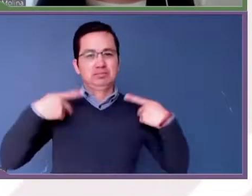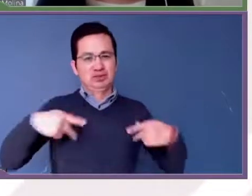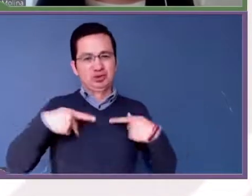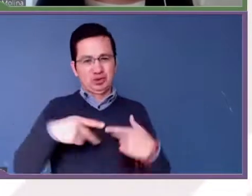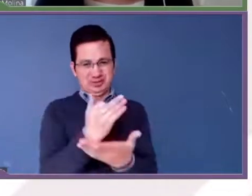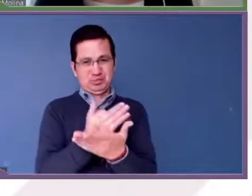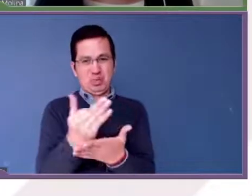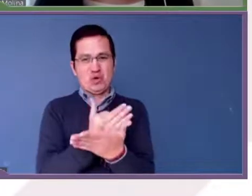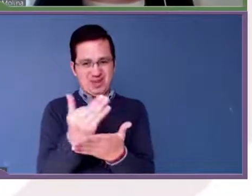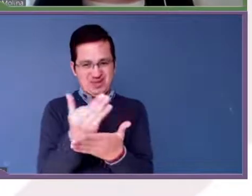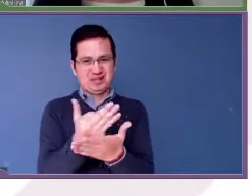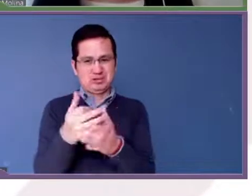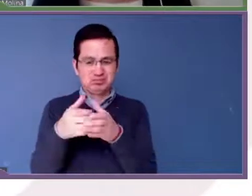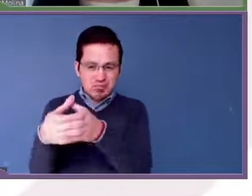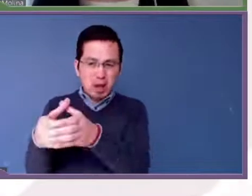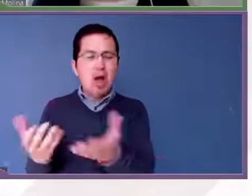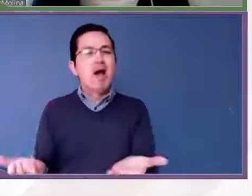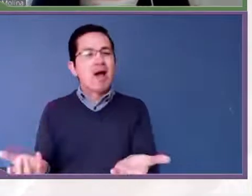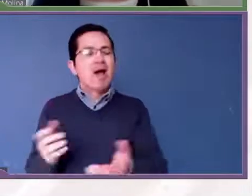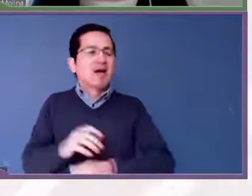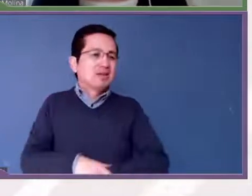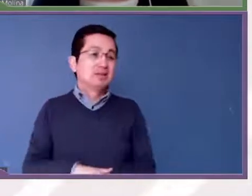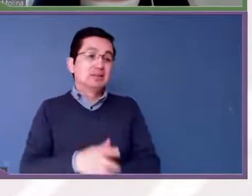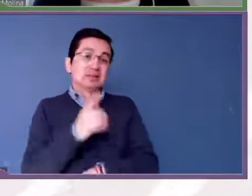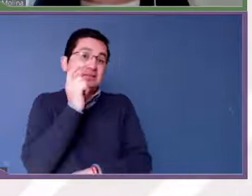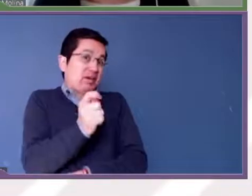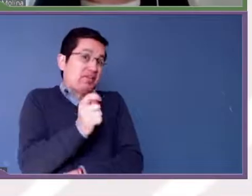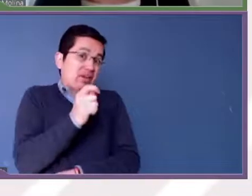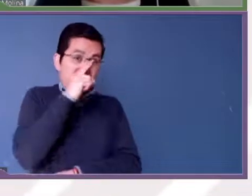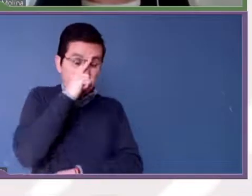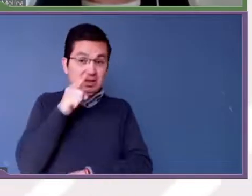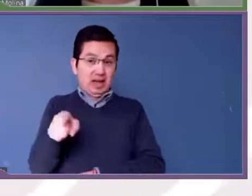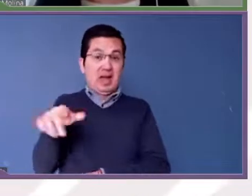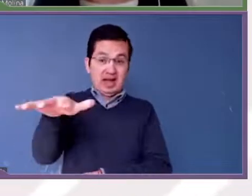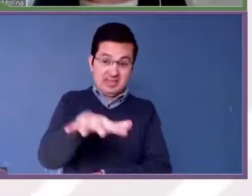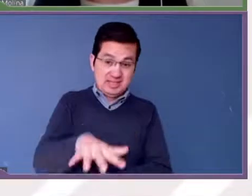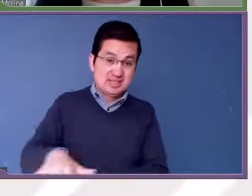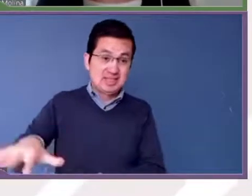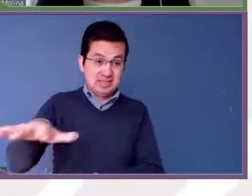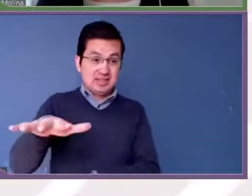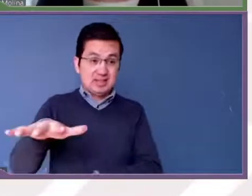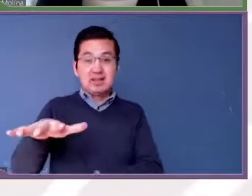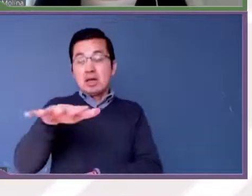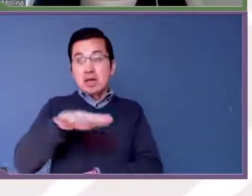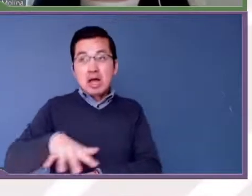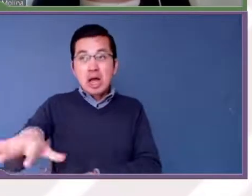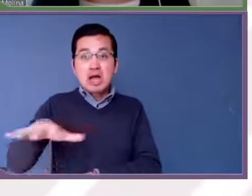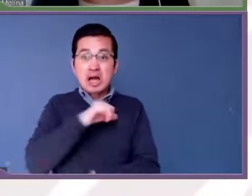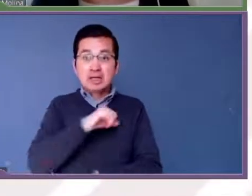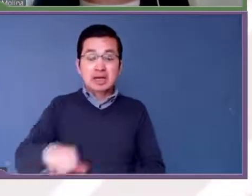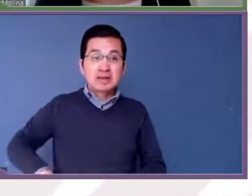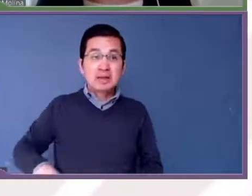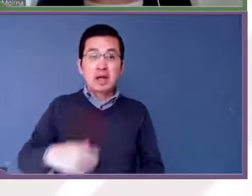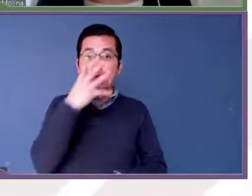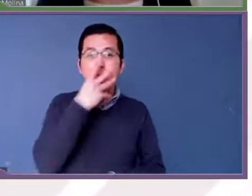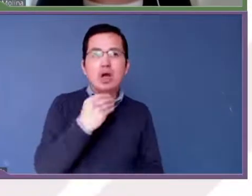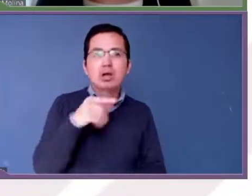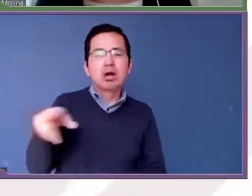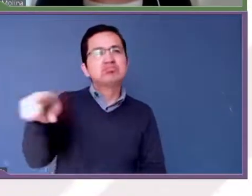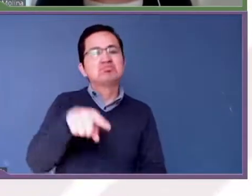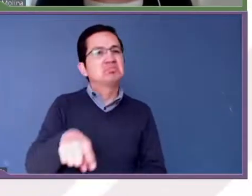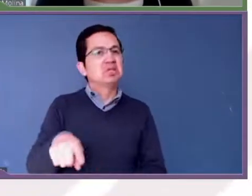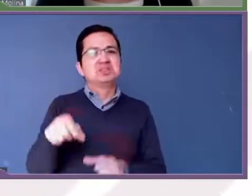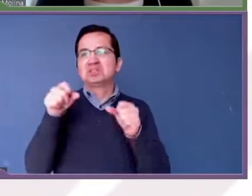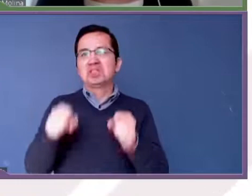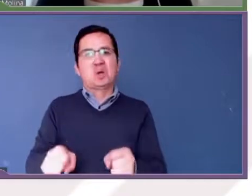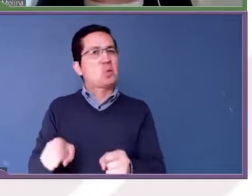nos diría esta teoría de los intergrupos, ¿no? De los entregrupos? Que eso es muy probablemente pasa porque Coyoacán es mucho más blanco